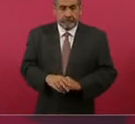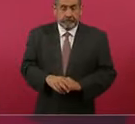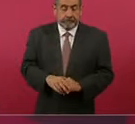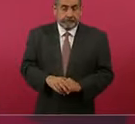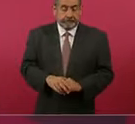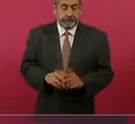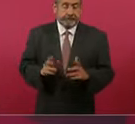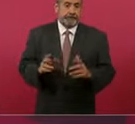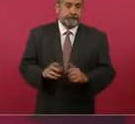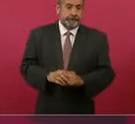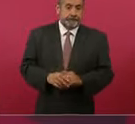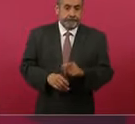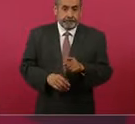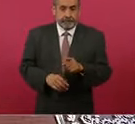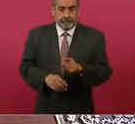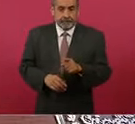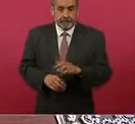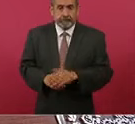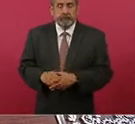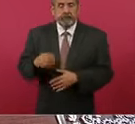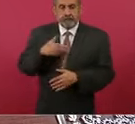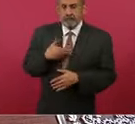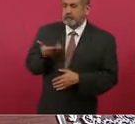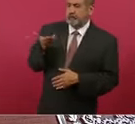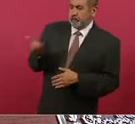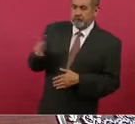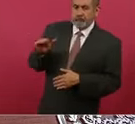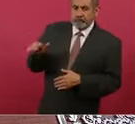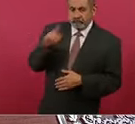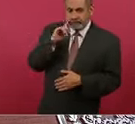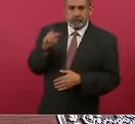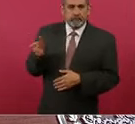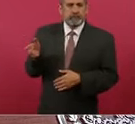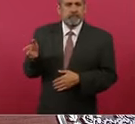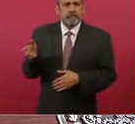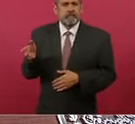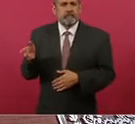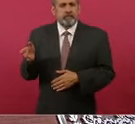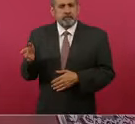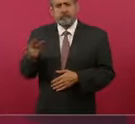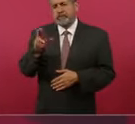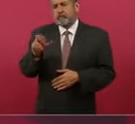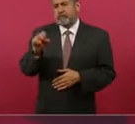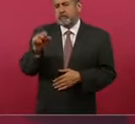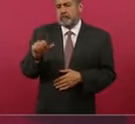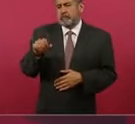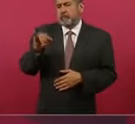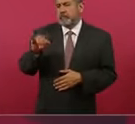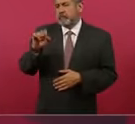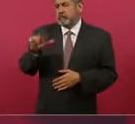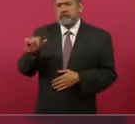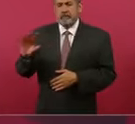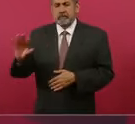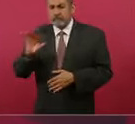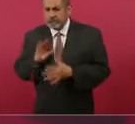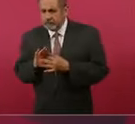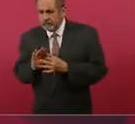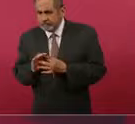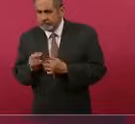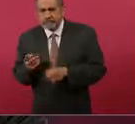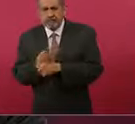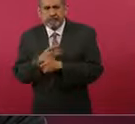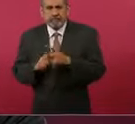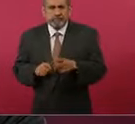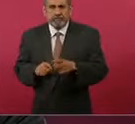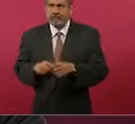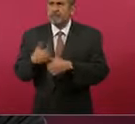pues ahora vamos a pedir a Rosa Isela que nos informe. Va a